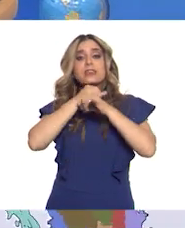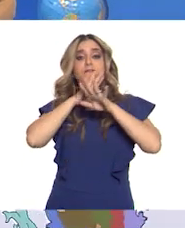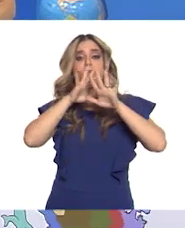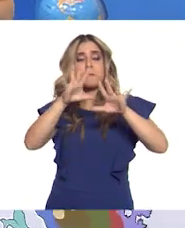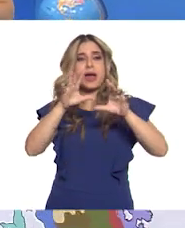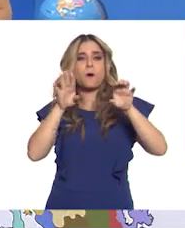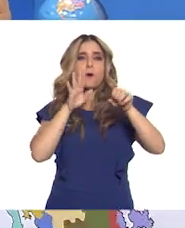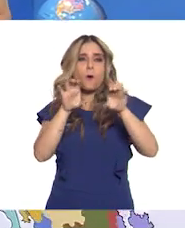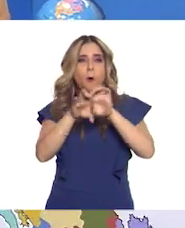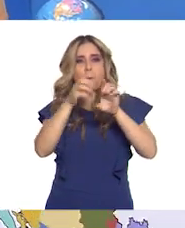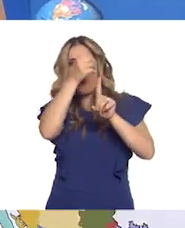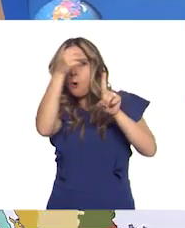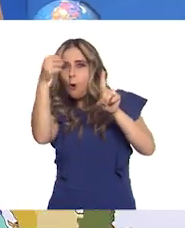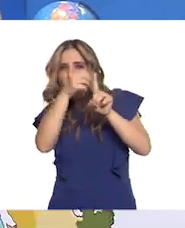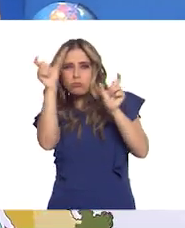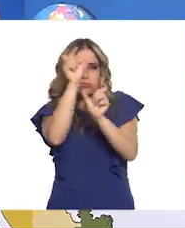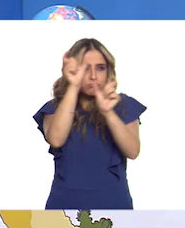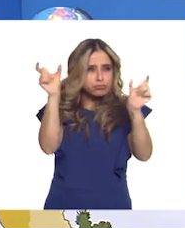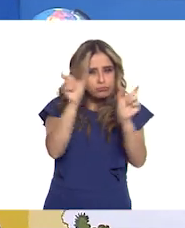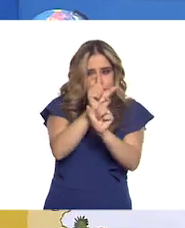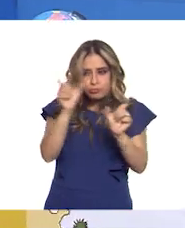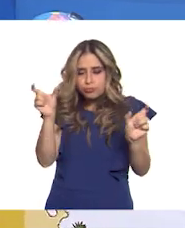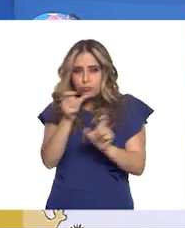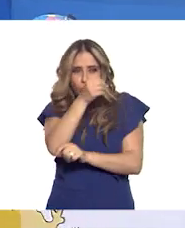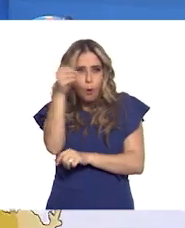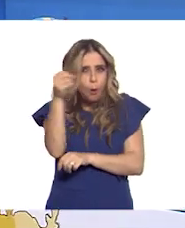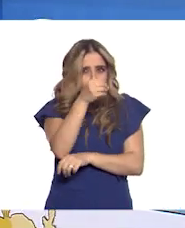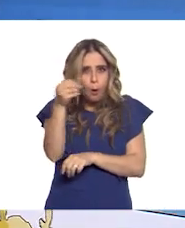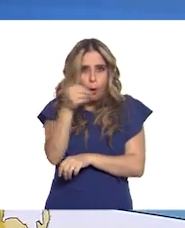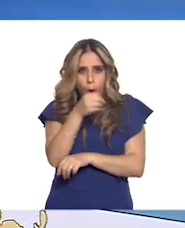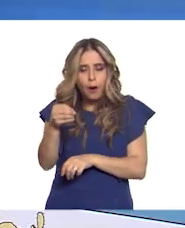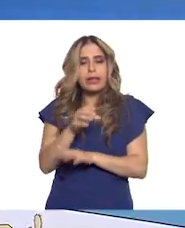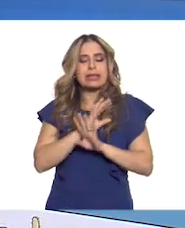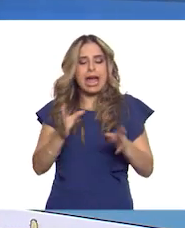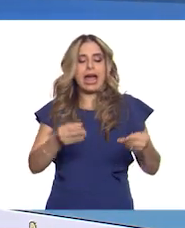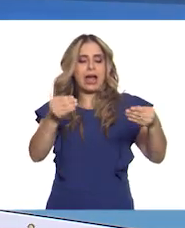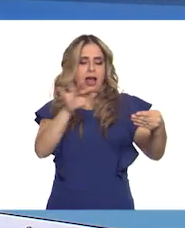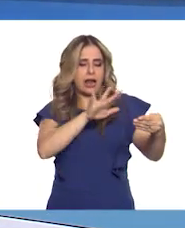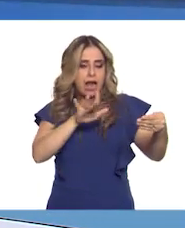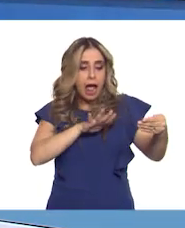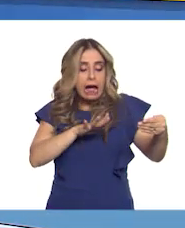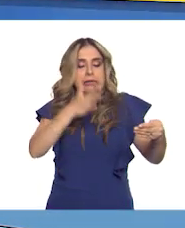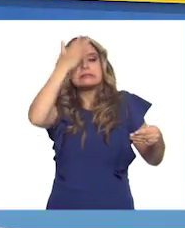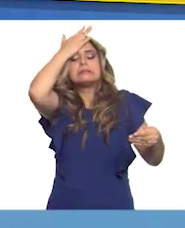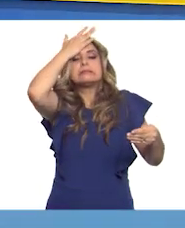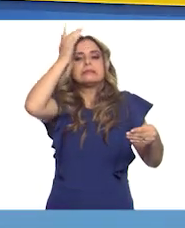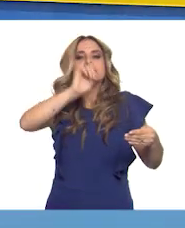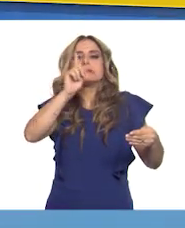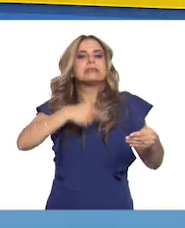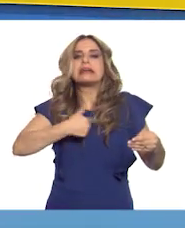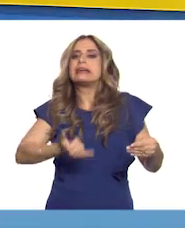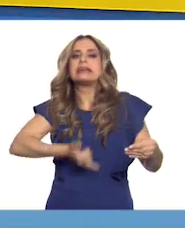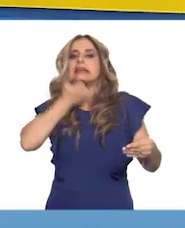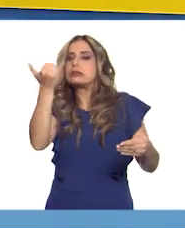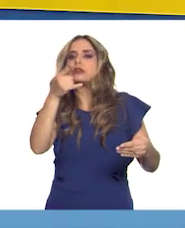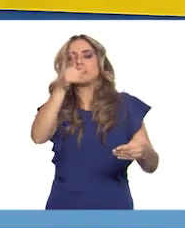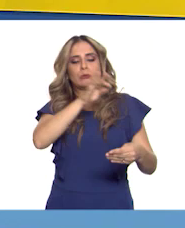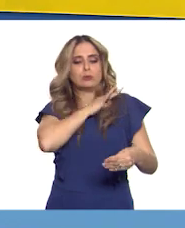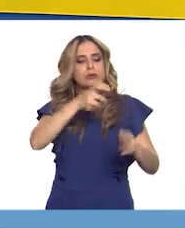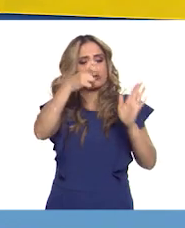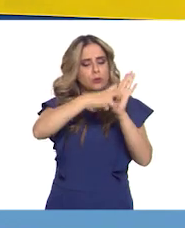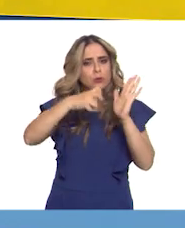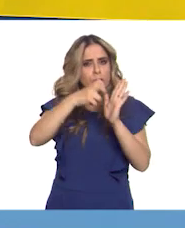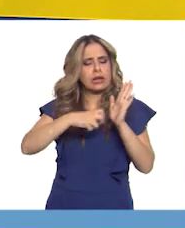lugar y al momento de escribir, notamos que no. Entonces, podemos modificar la planeación porque esta es una